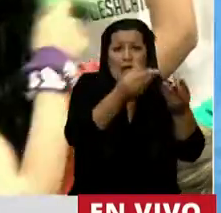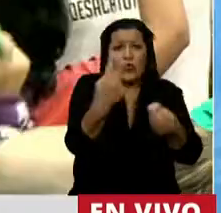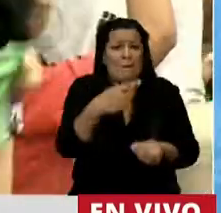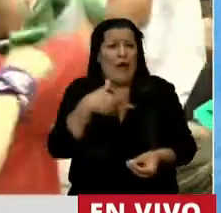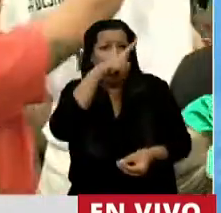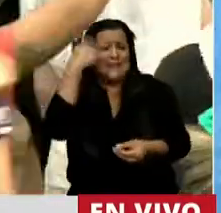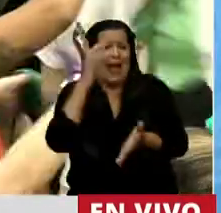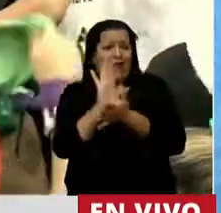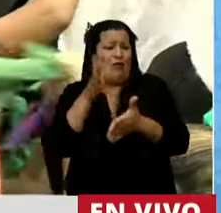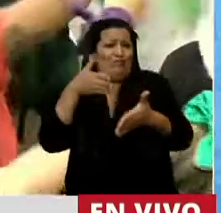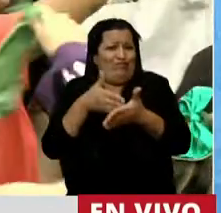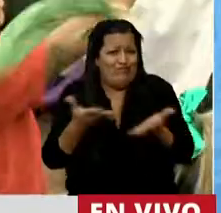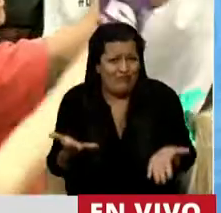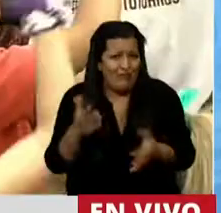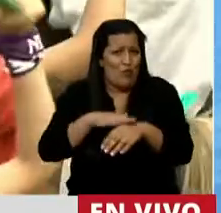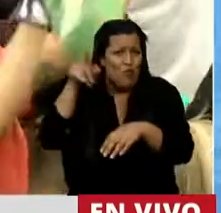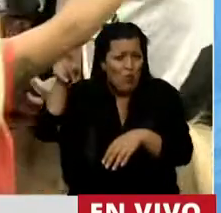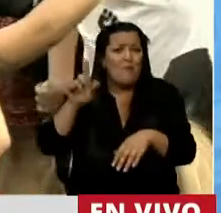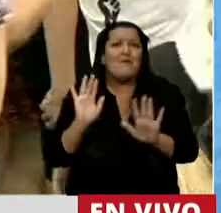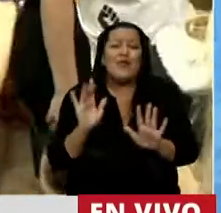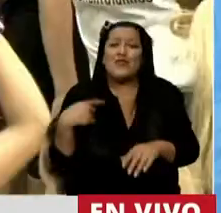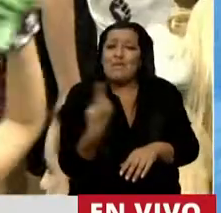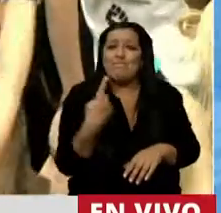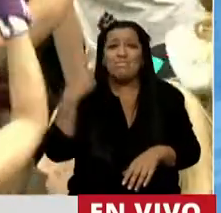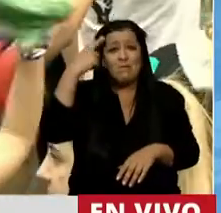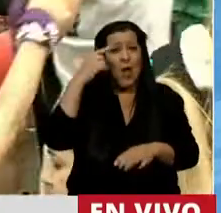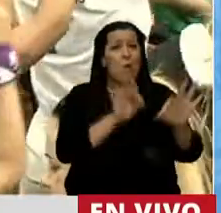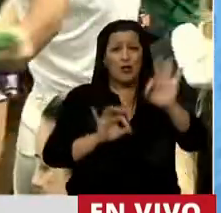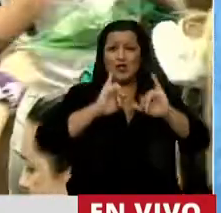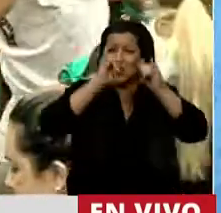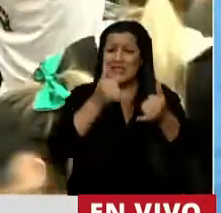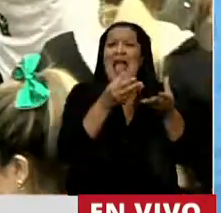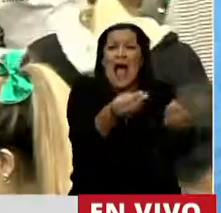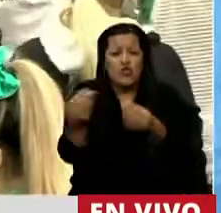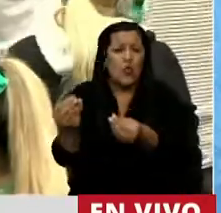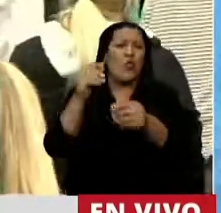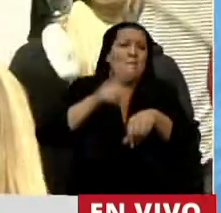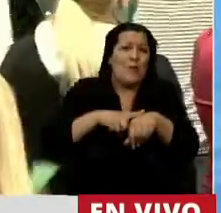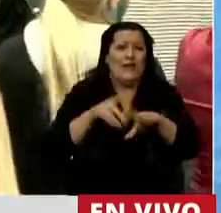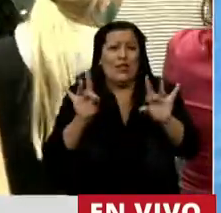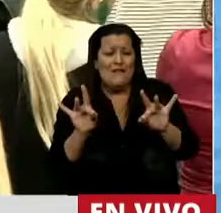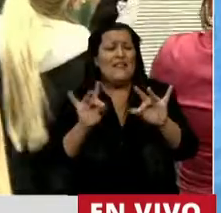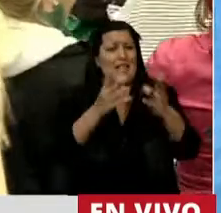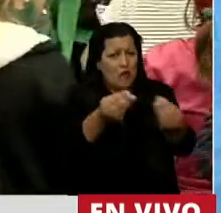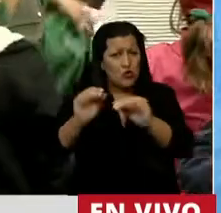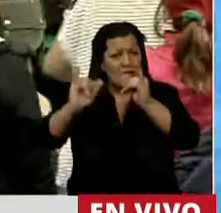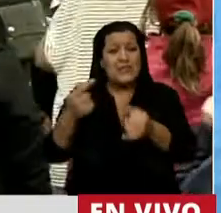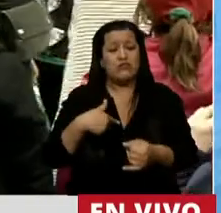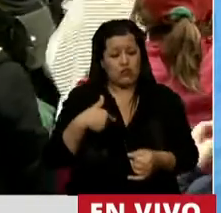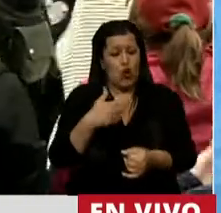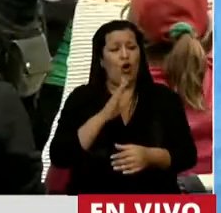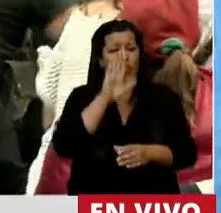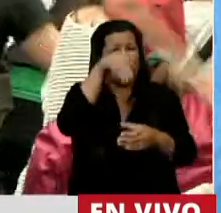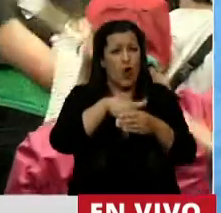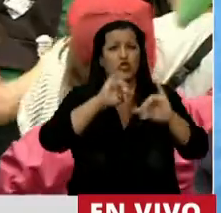que no es suficiente, consideramos que este proyecto es una ayuda en estos dramáticos momentos. Y por eso, personalmente, voy a votar a